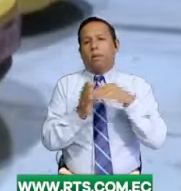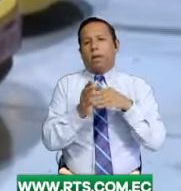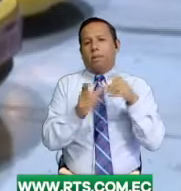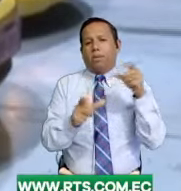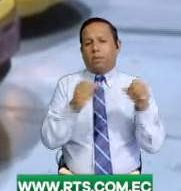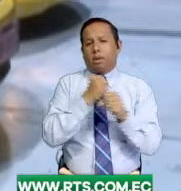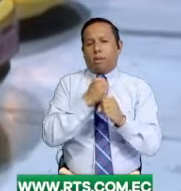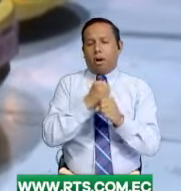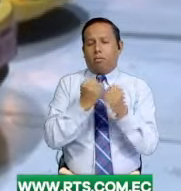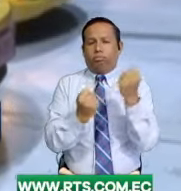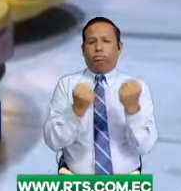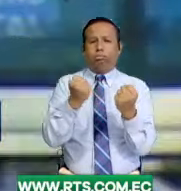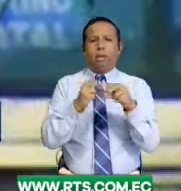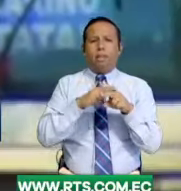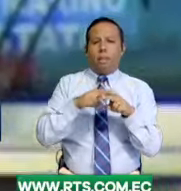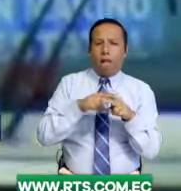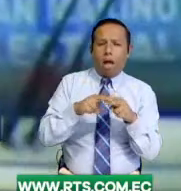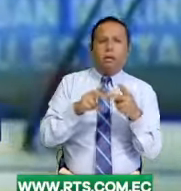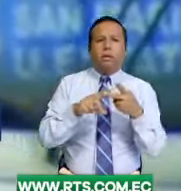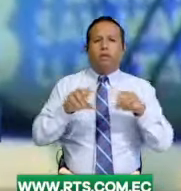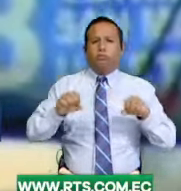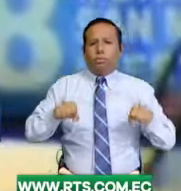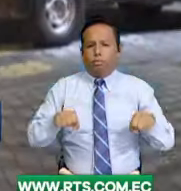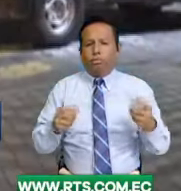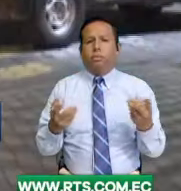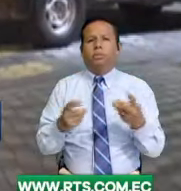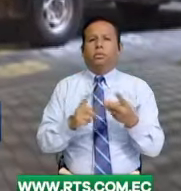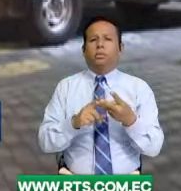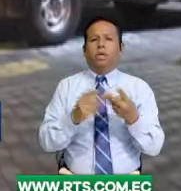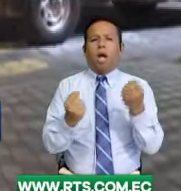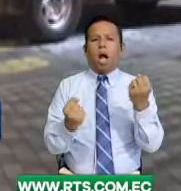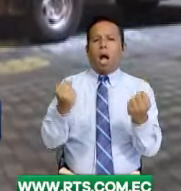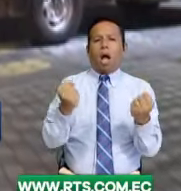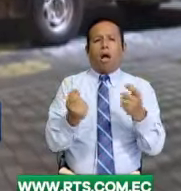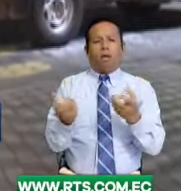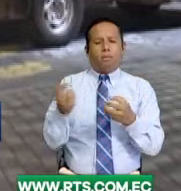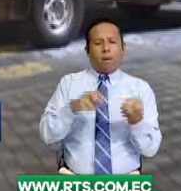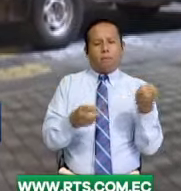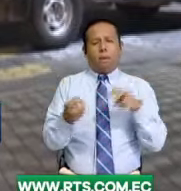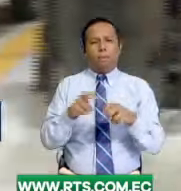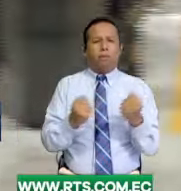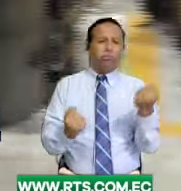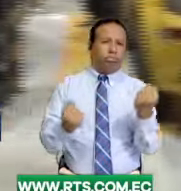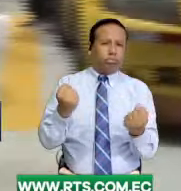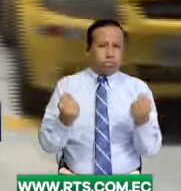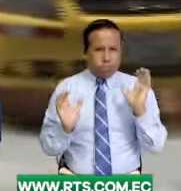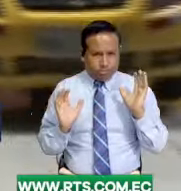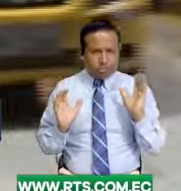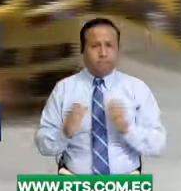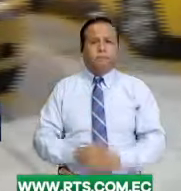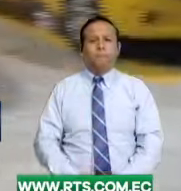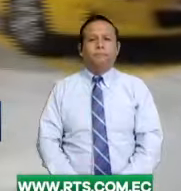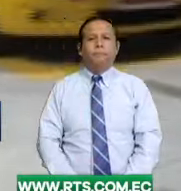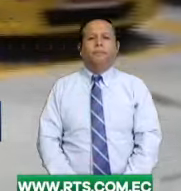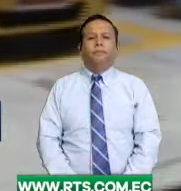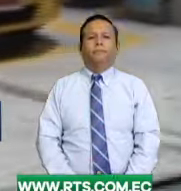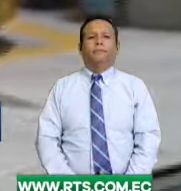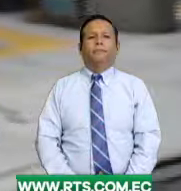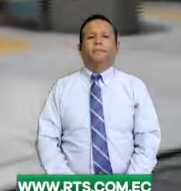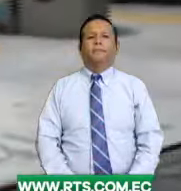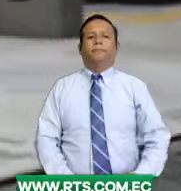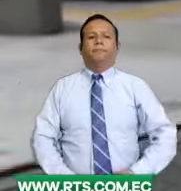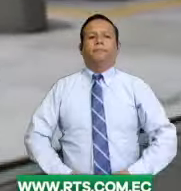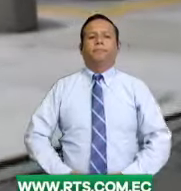a taxis, tricimotos y camionetas de transporte liviano mixto. Informó Miguel Ángel